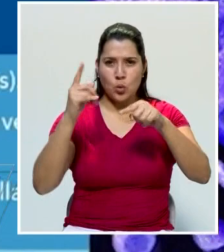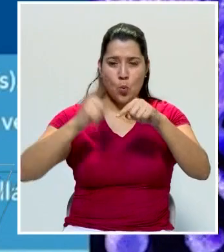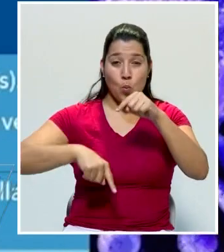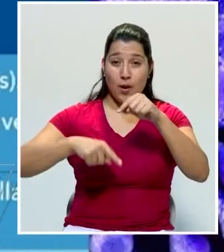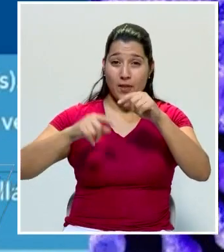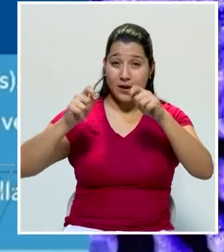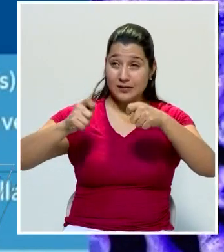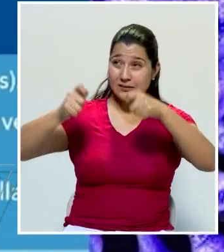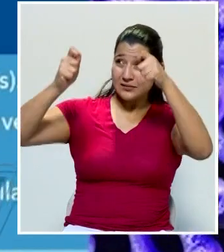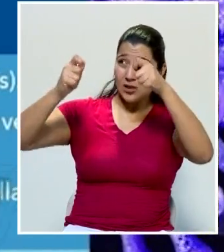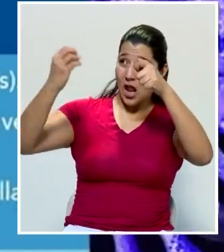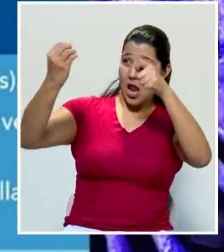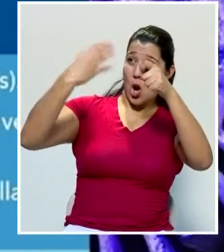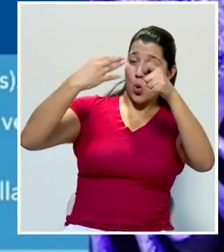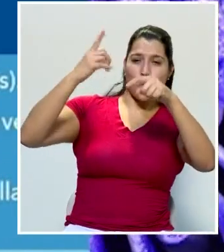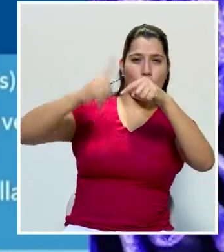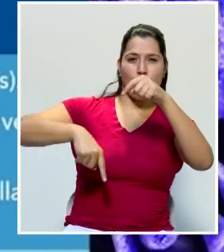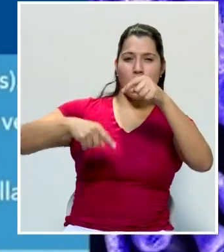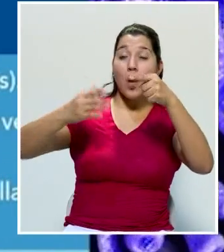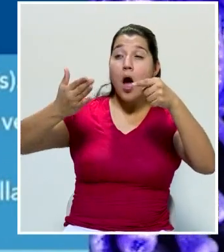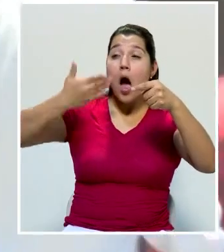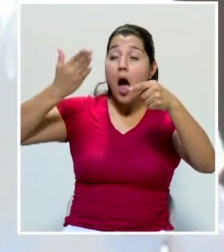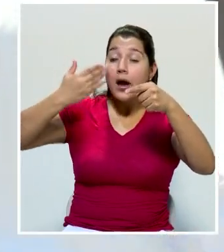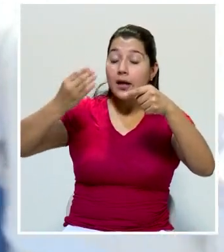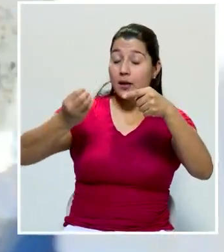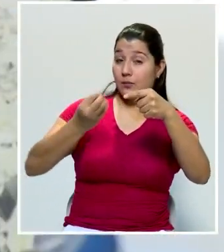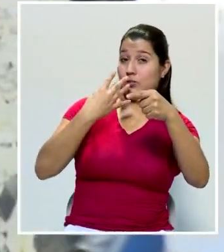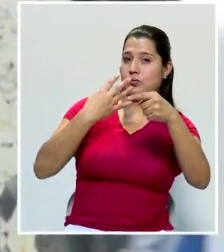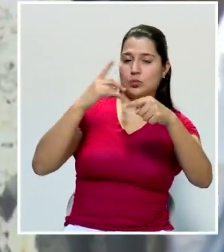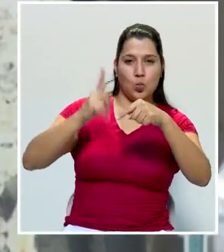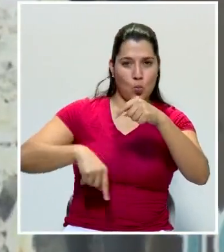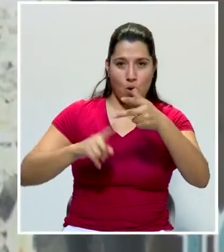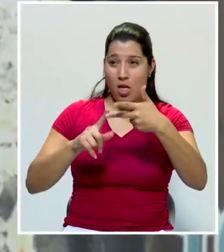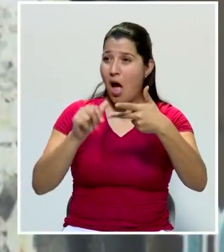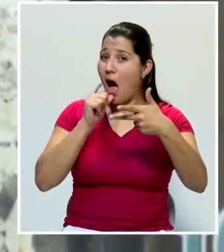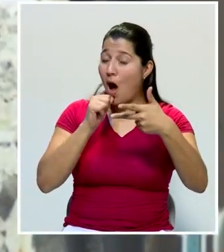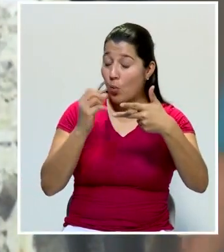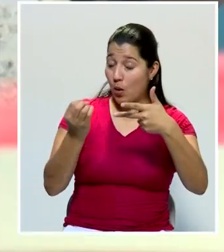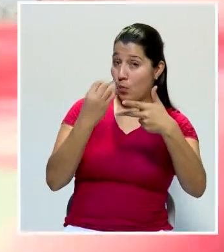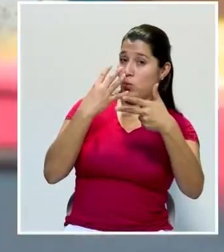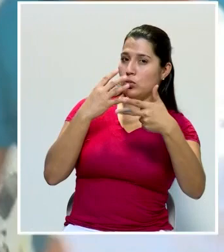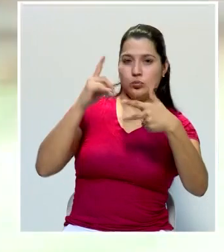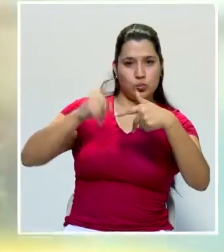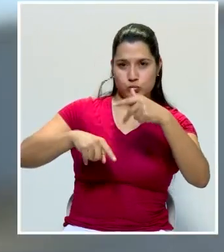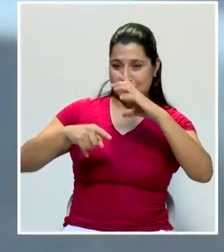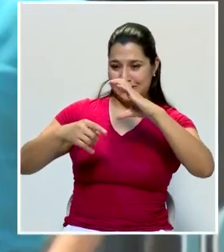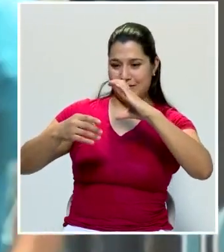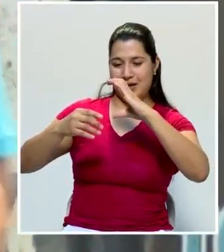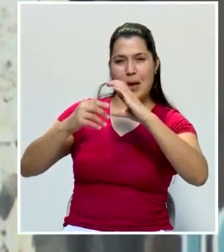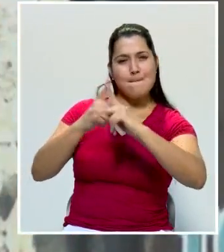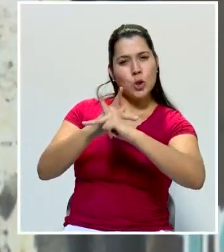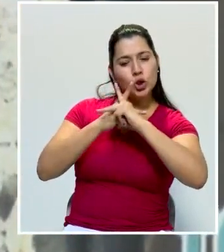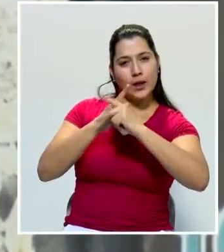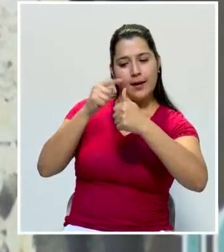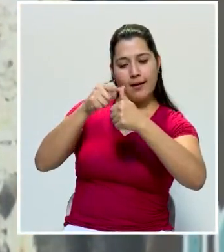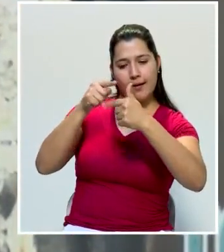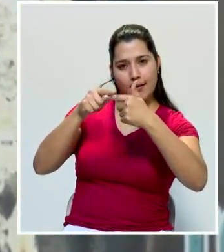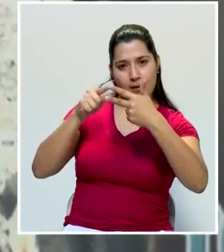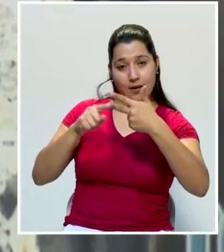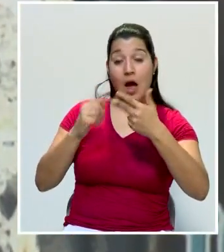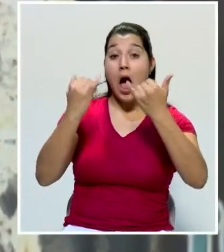aire, tampoco debe dejar pasar el agua. Y en el caso de niños menores de 2 años, personas con